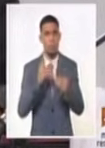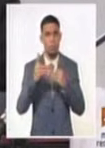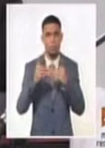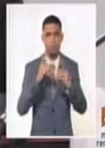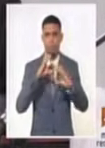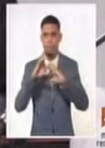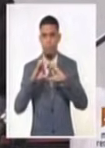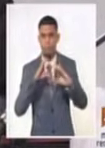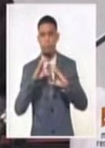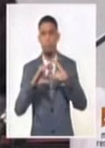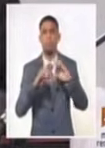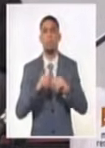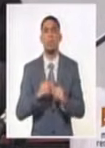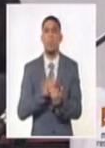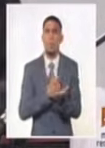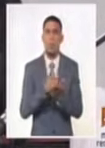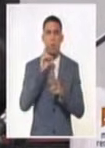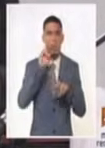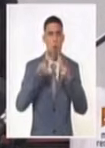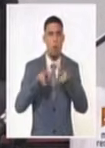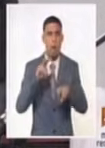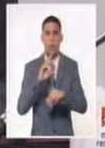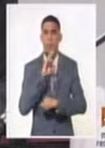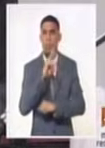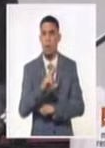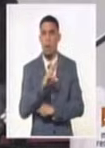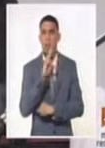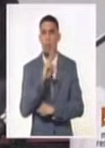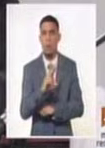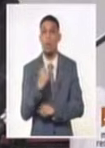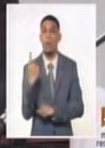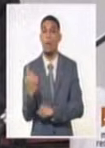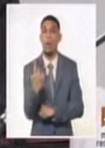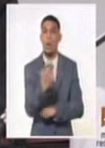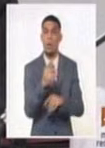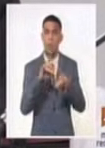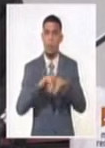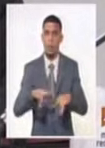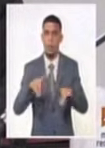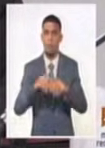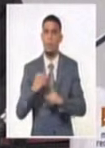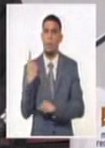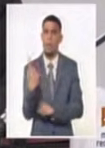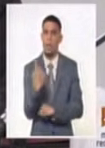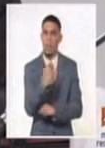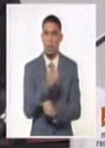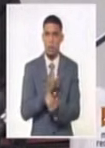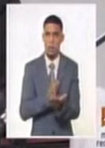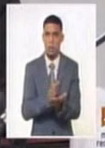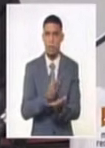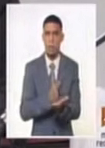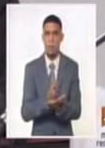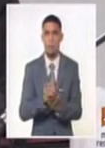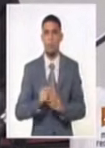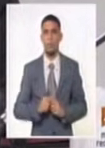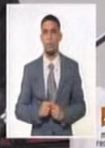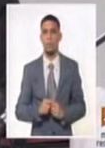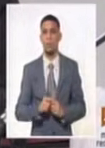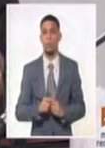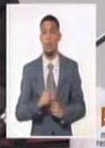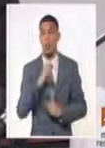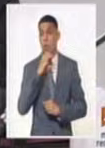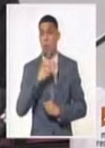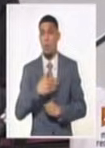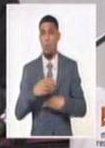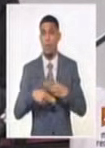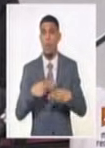búsqueda de soluciones locales y particulares en cada universidad, en cada carrera, y esto se construye de manera consensuada.